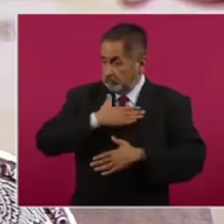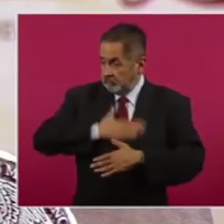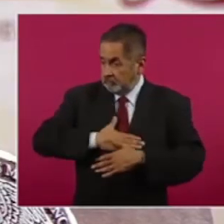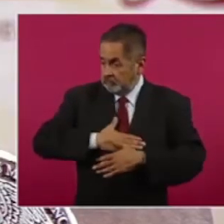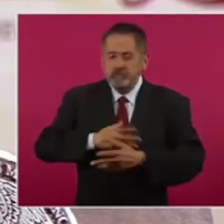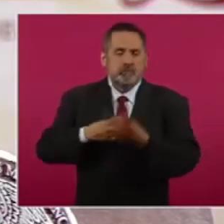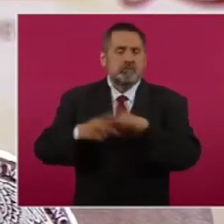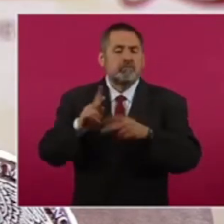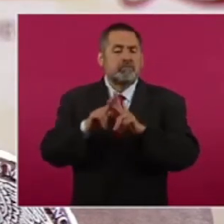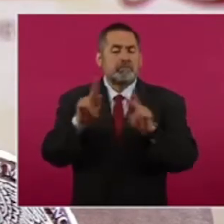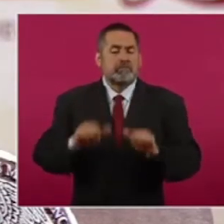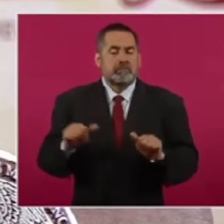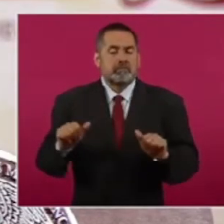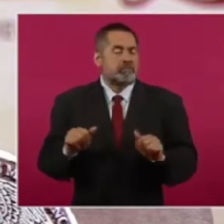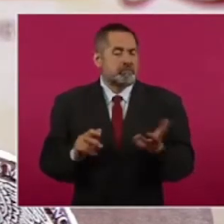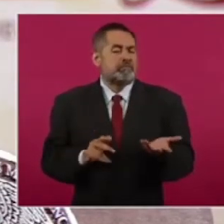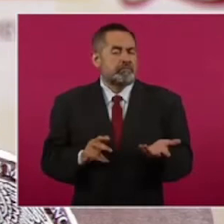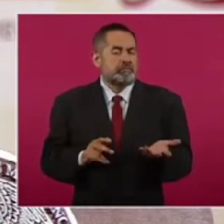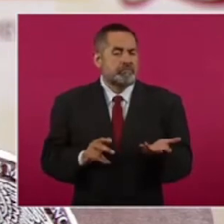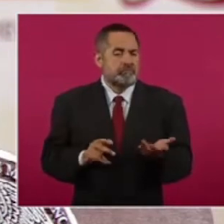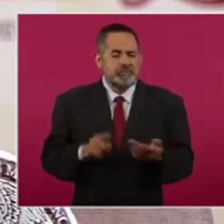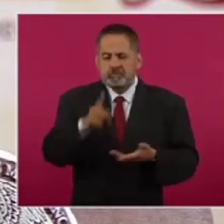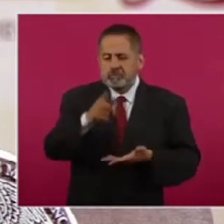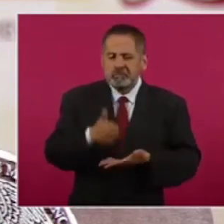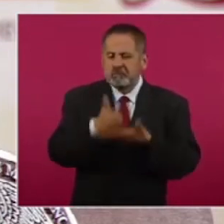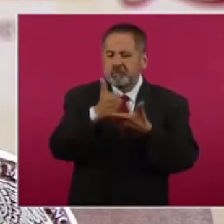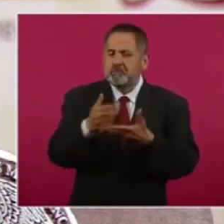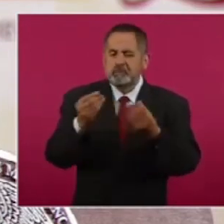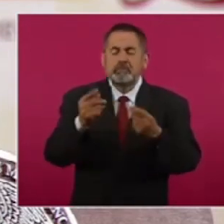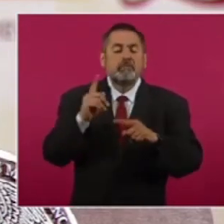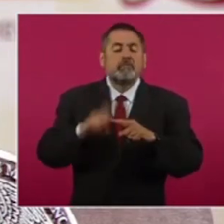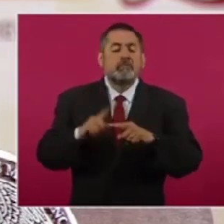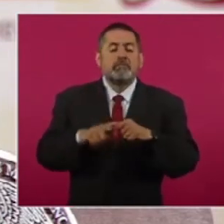Y algo que ayuda muchísimo